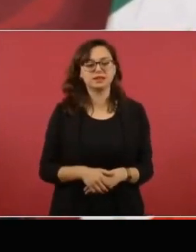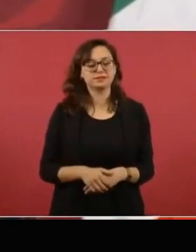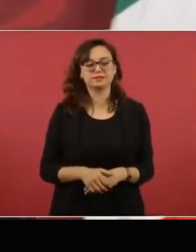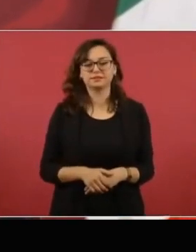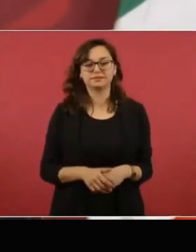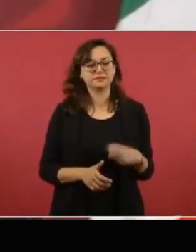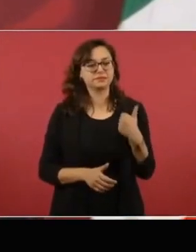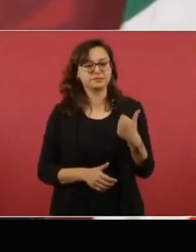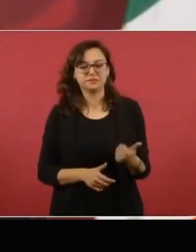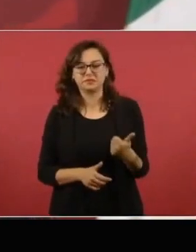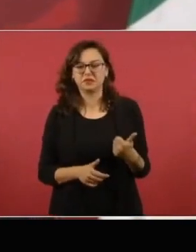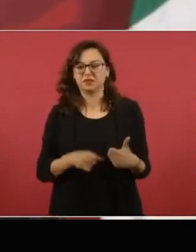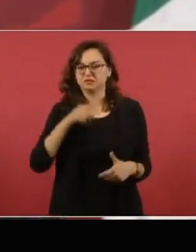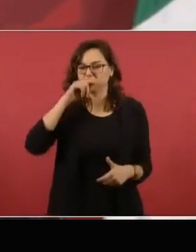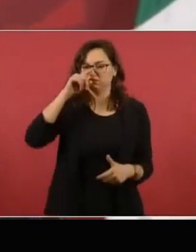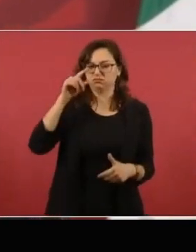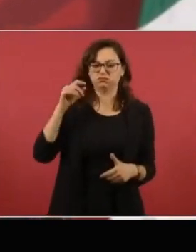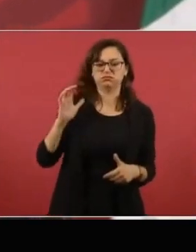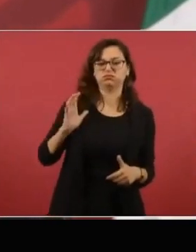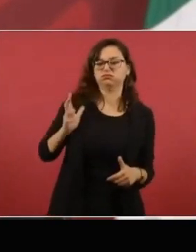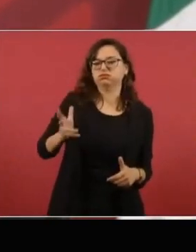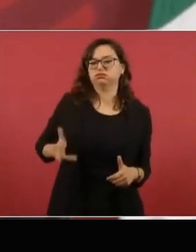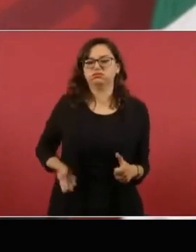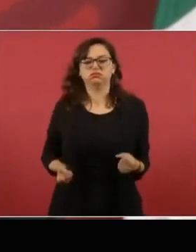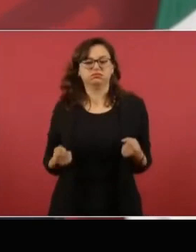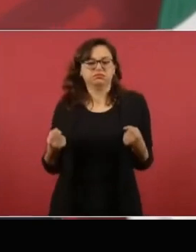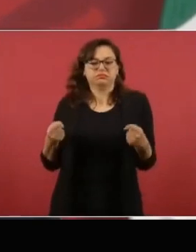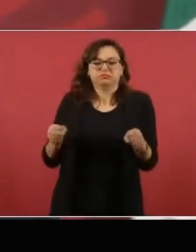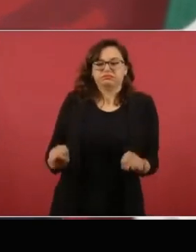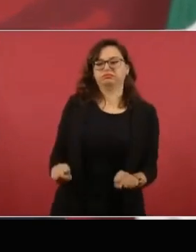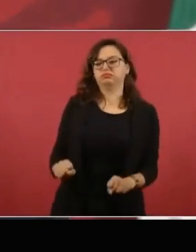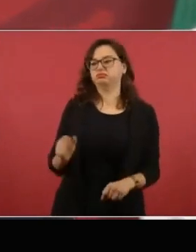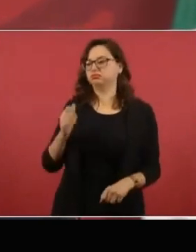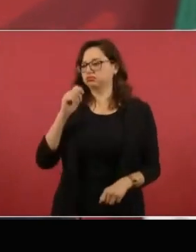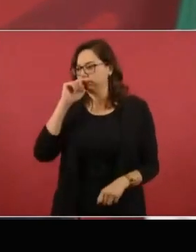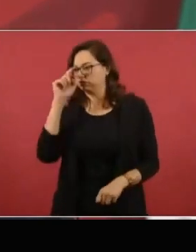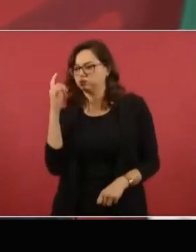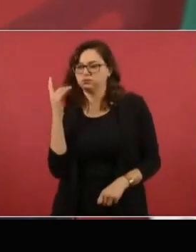no quiere prepotencia no quiere políticos fantoches